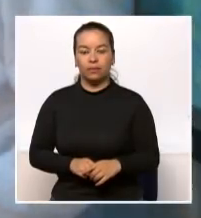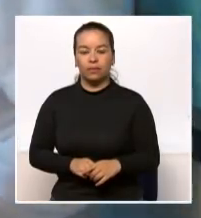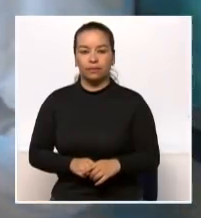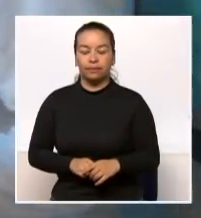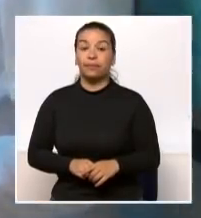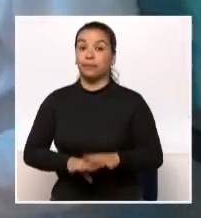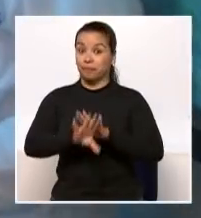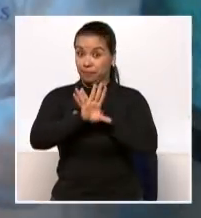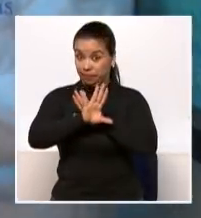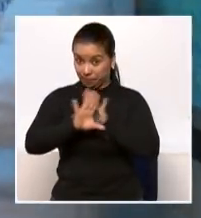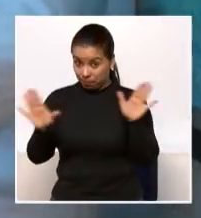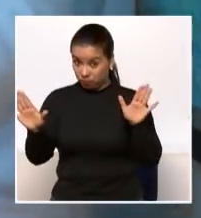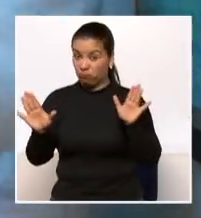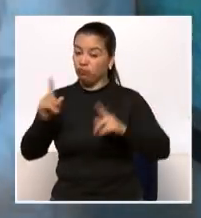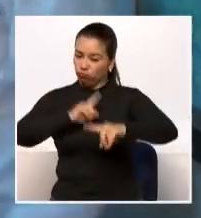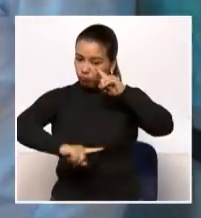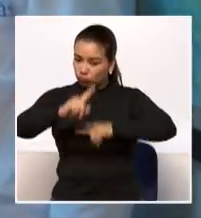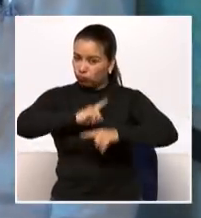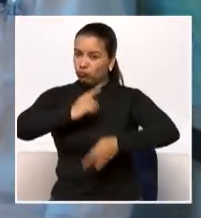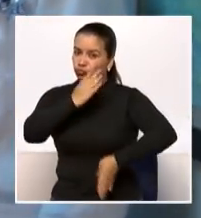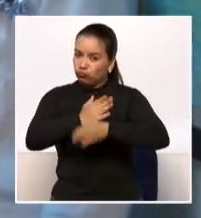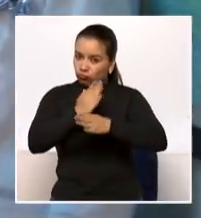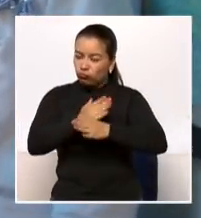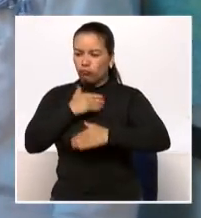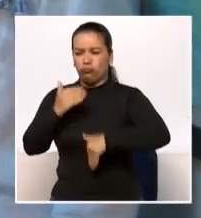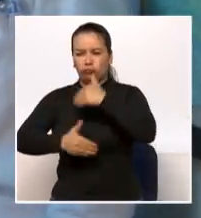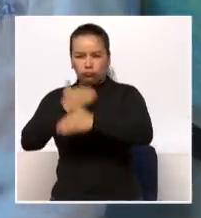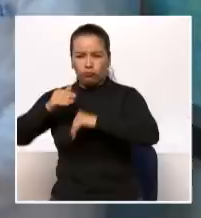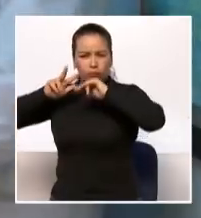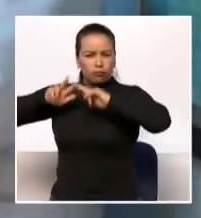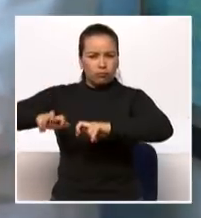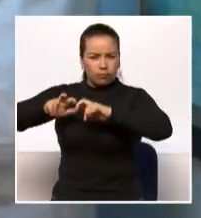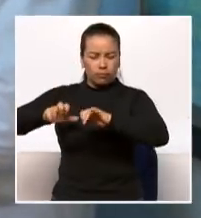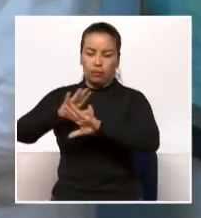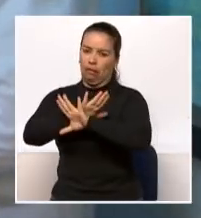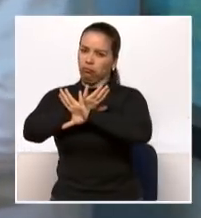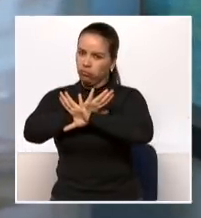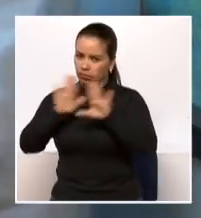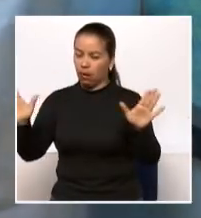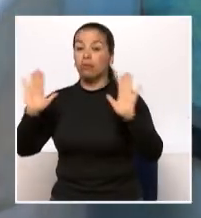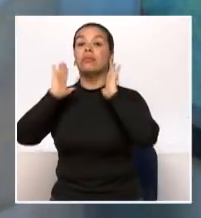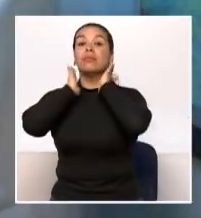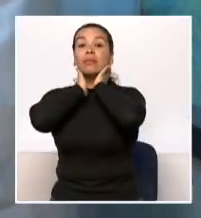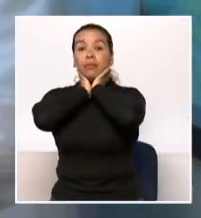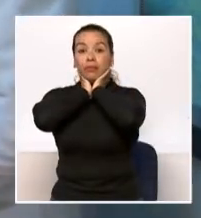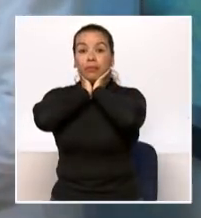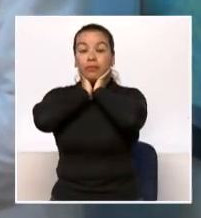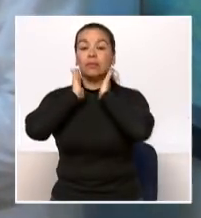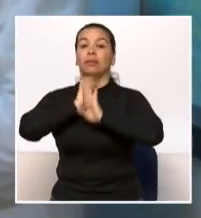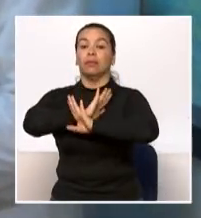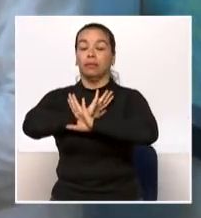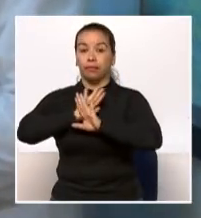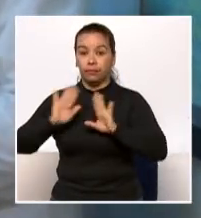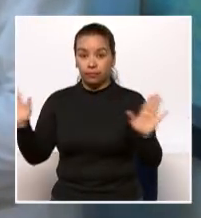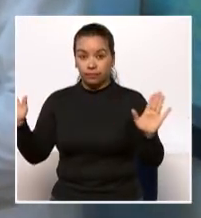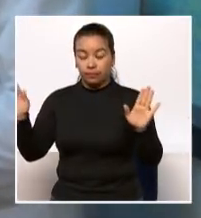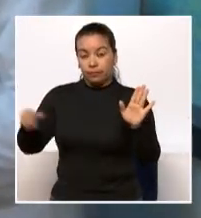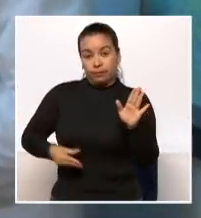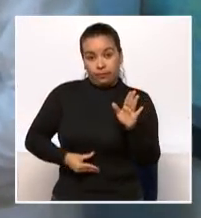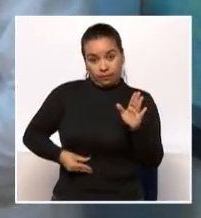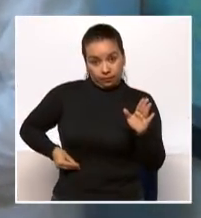Bueno, entonces continuamos en todo el proceso de estudio. Ya tenemos cuello, ya vieron el